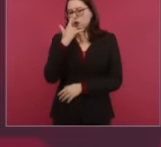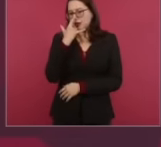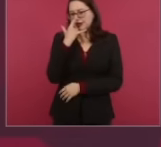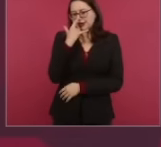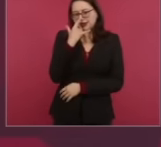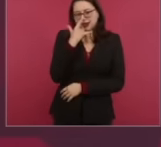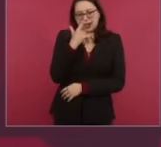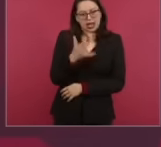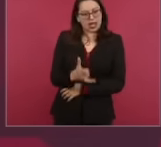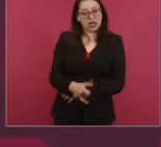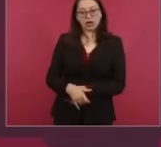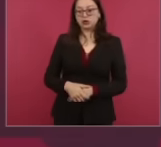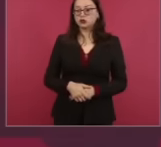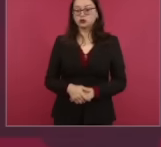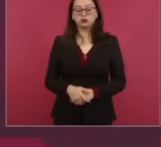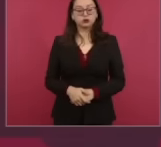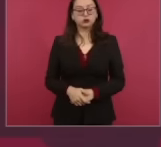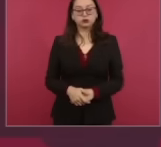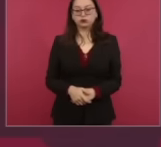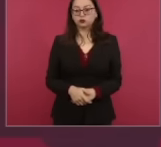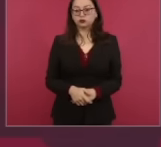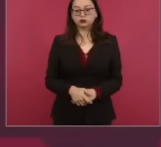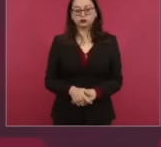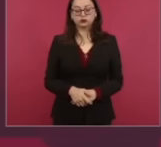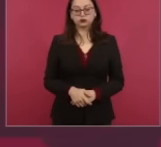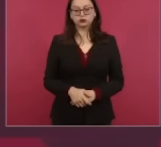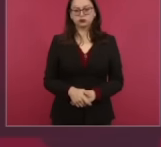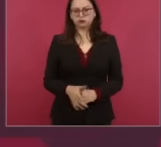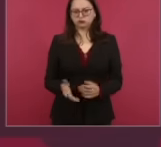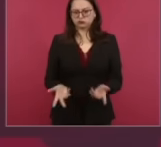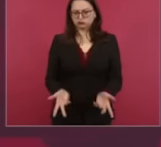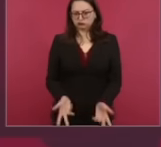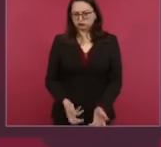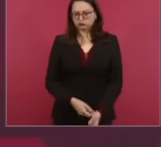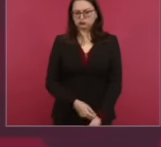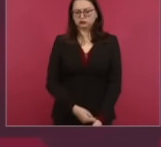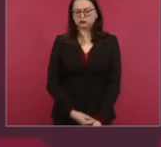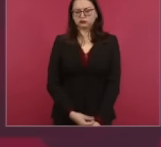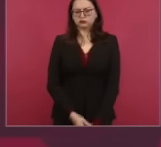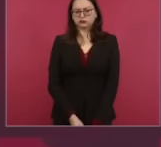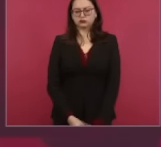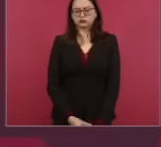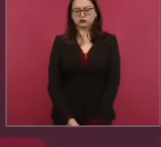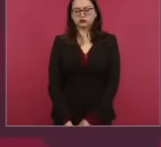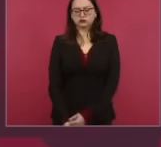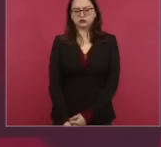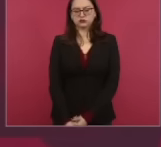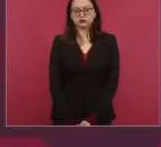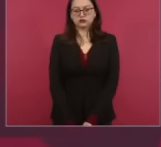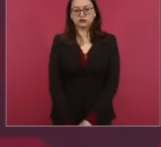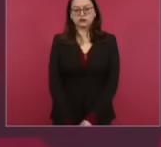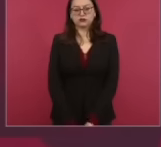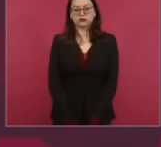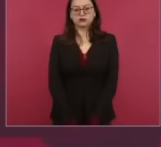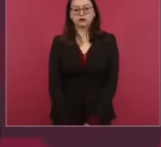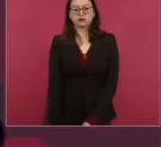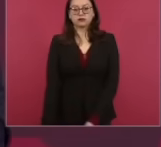eh se suponía que no había eh